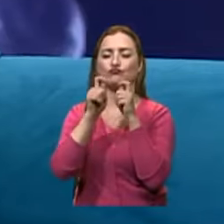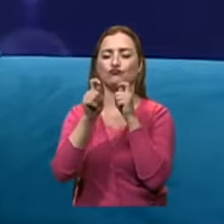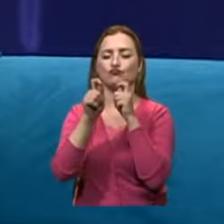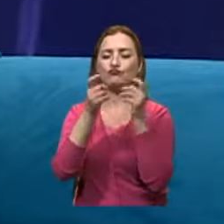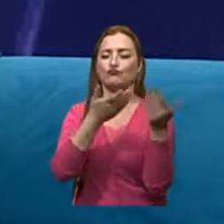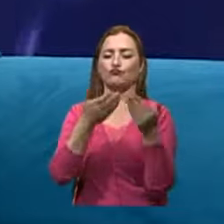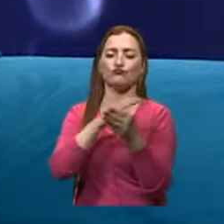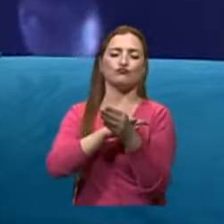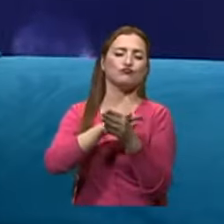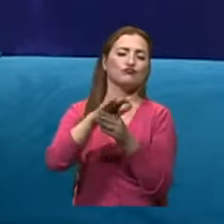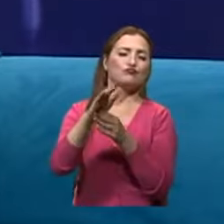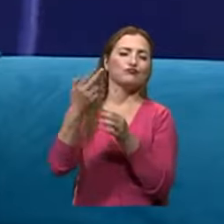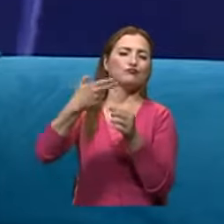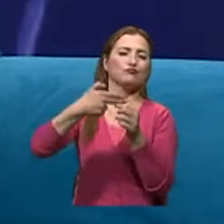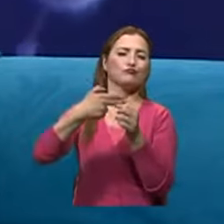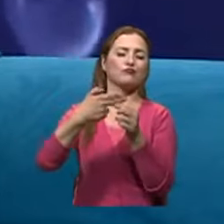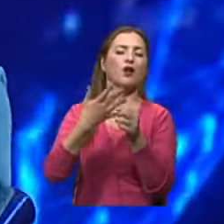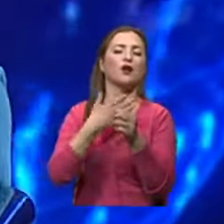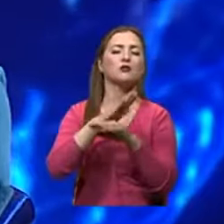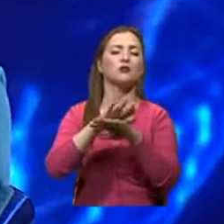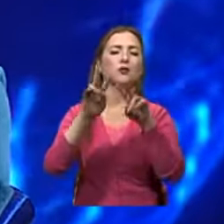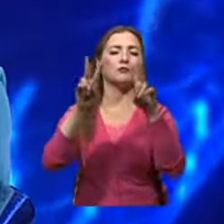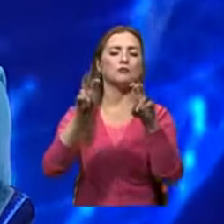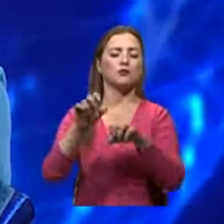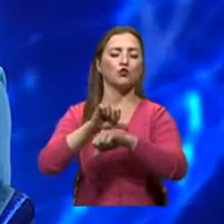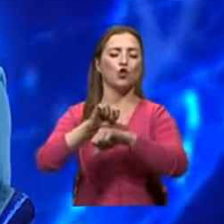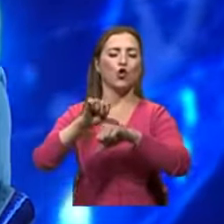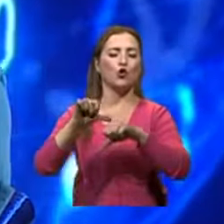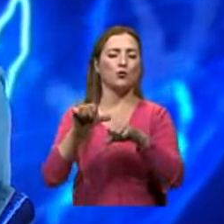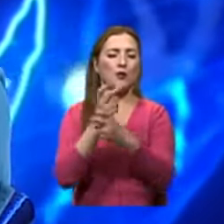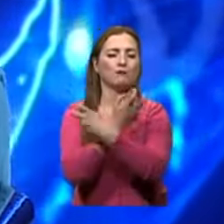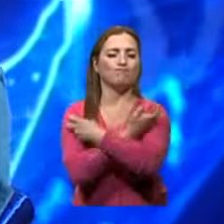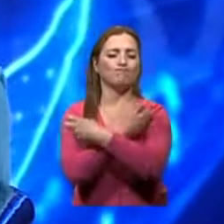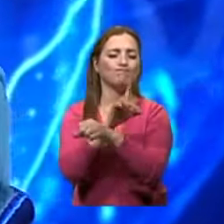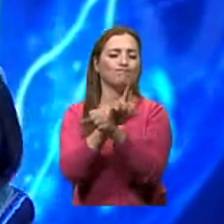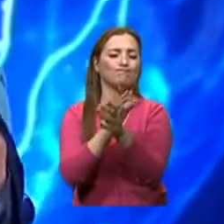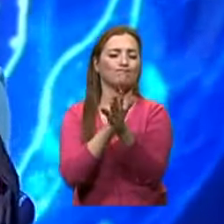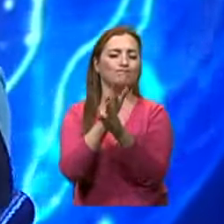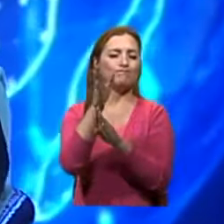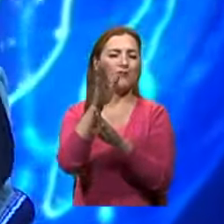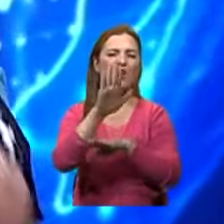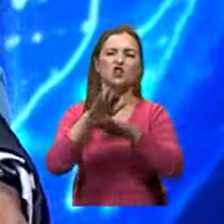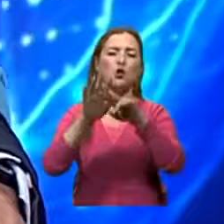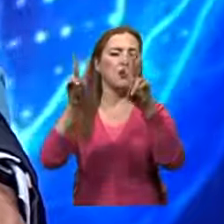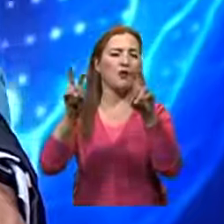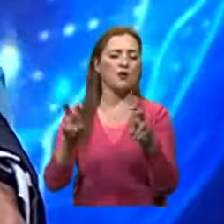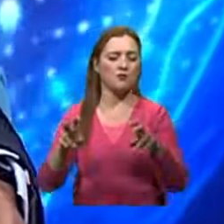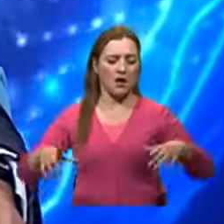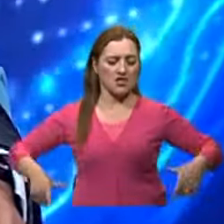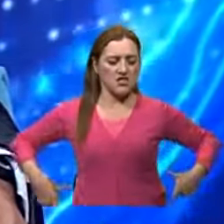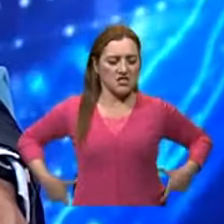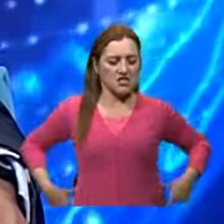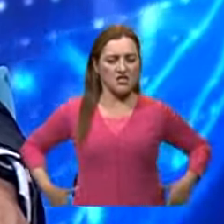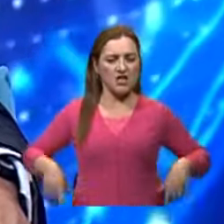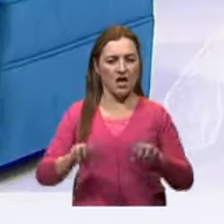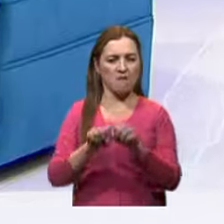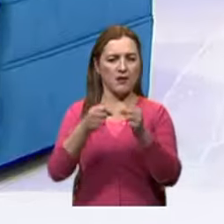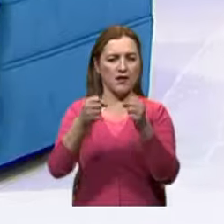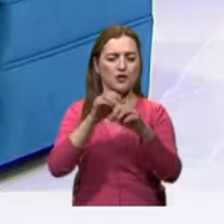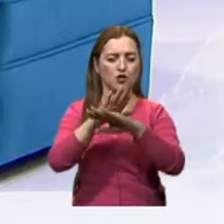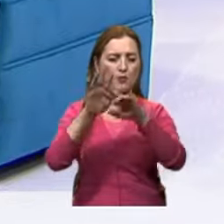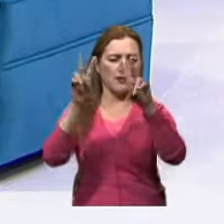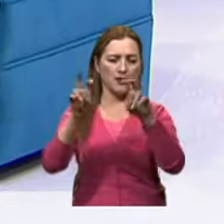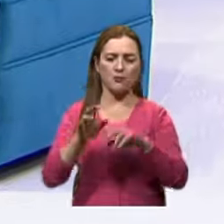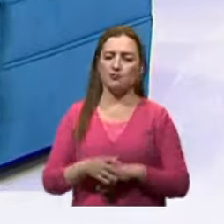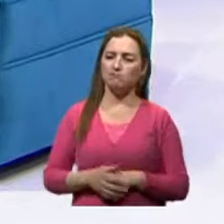Santiago Ponce. Él es cirujano, ortopedista y traumatólogo. ¿Quién nos viene a hablar sobre precisamente las fracturas de cadera? Querido Santiago,